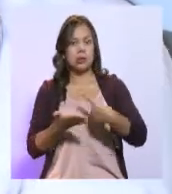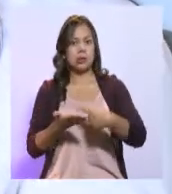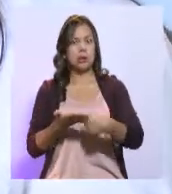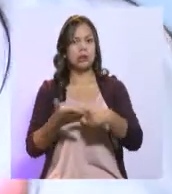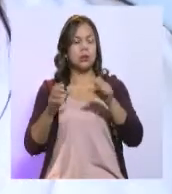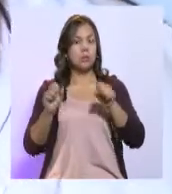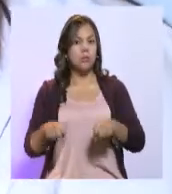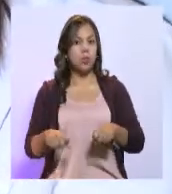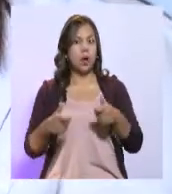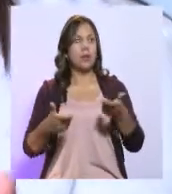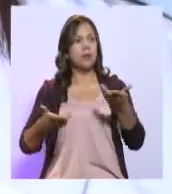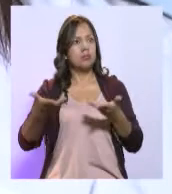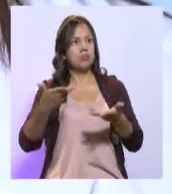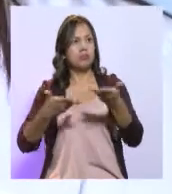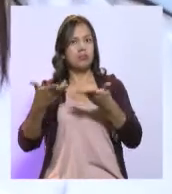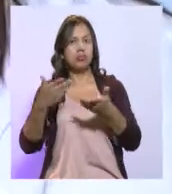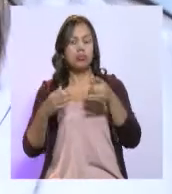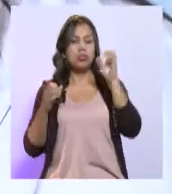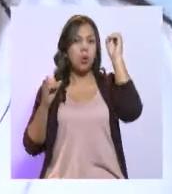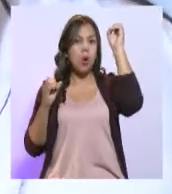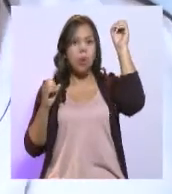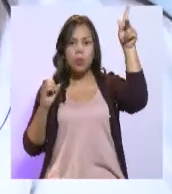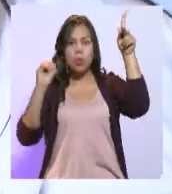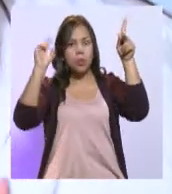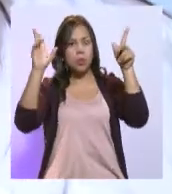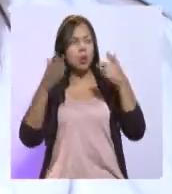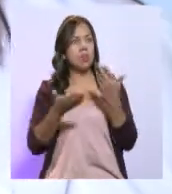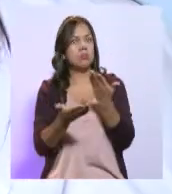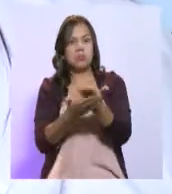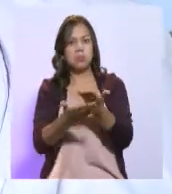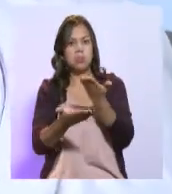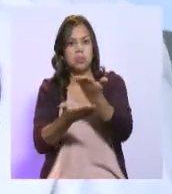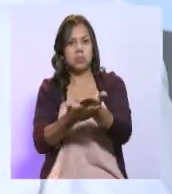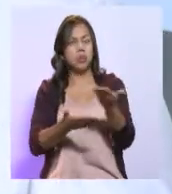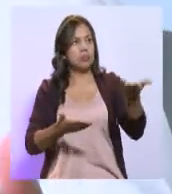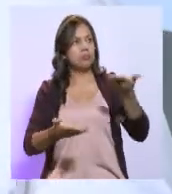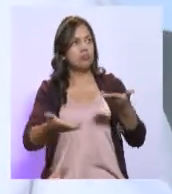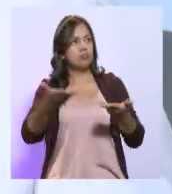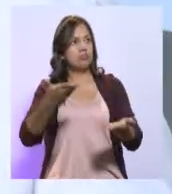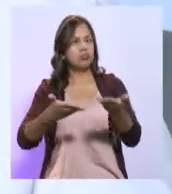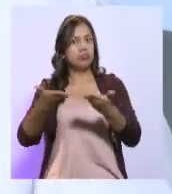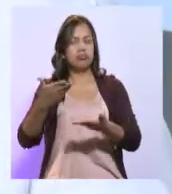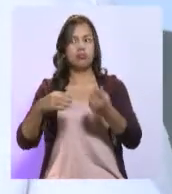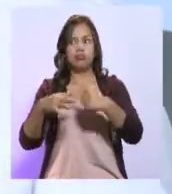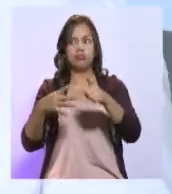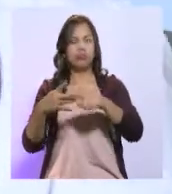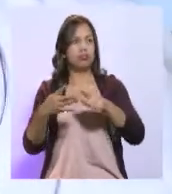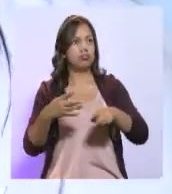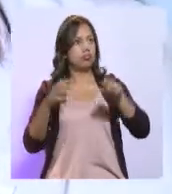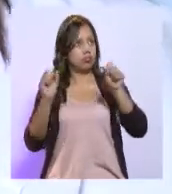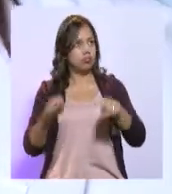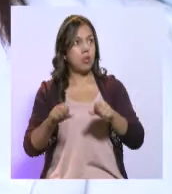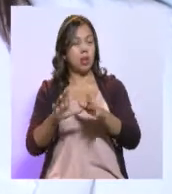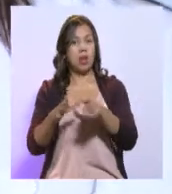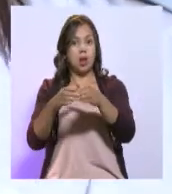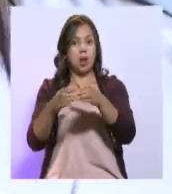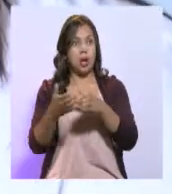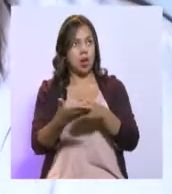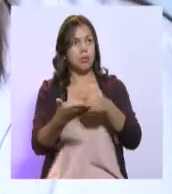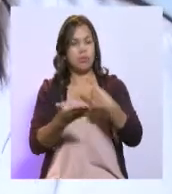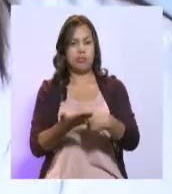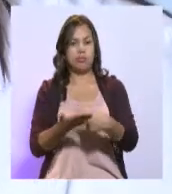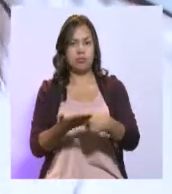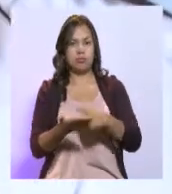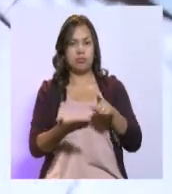poder receptar todas las inquietudes, las propuestas de las diferentes instancias y con estos insumos ya la comisión pues debatirá